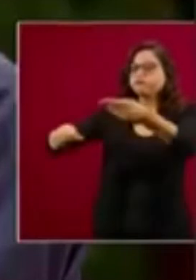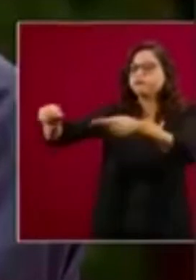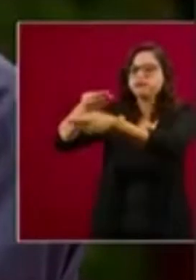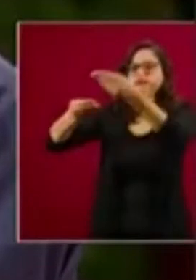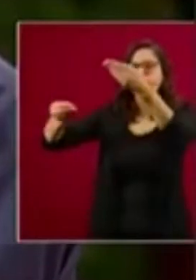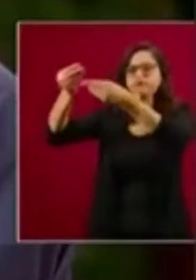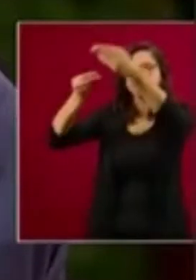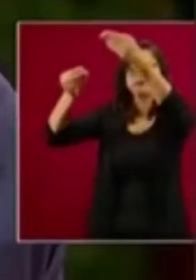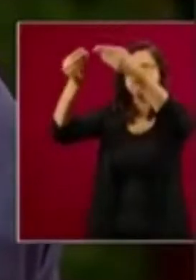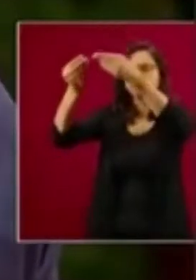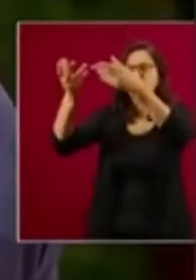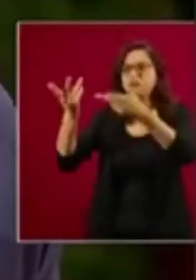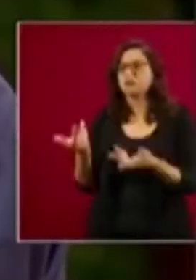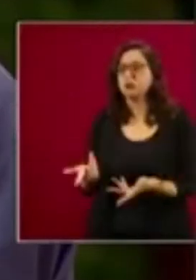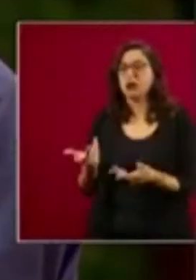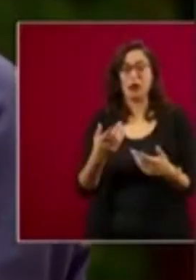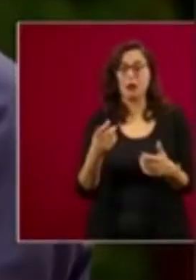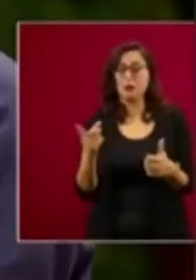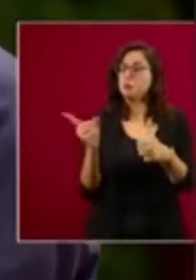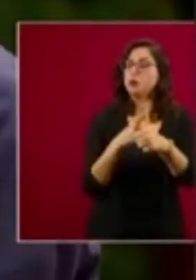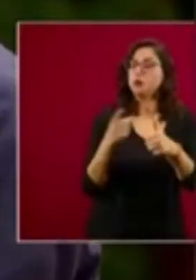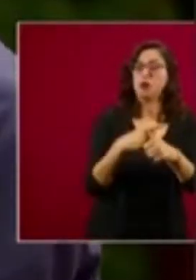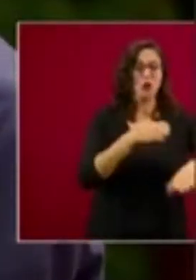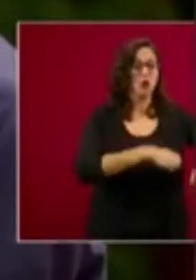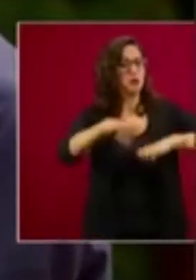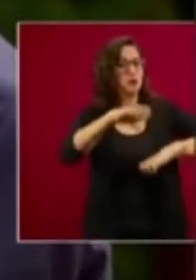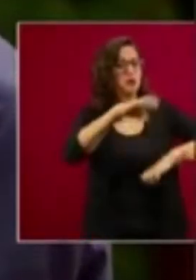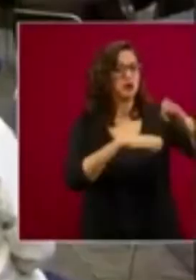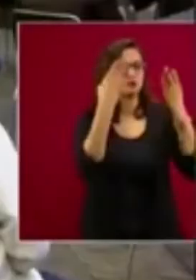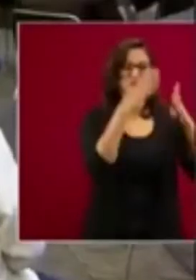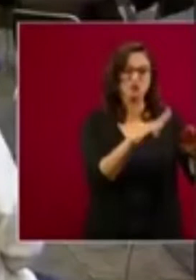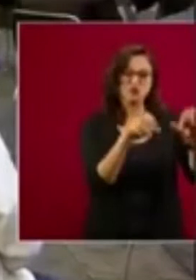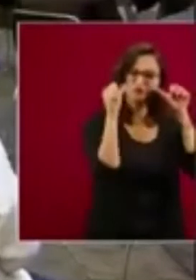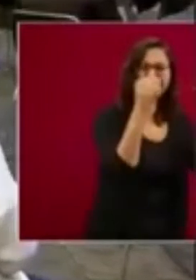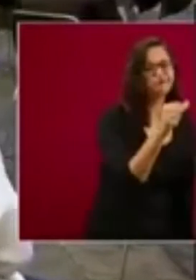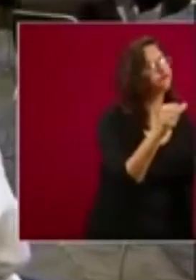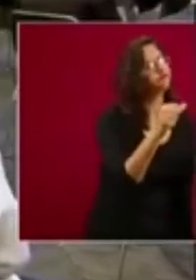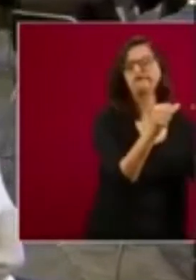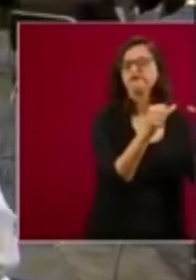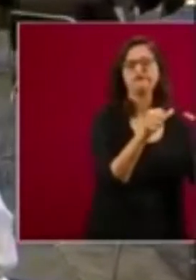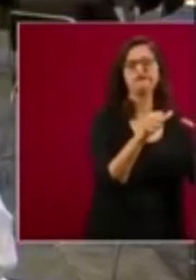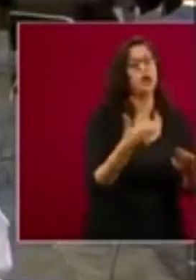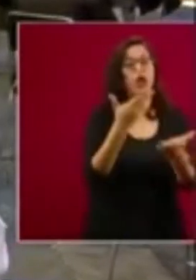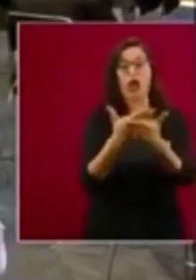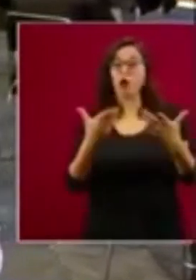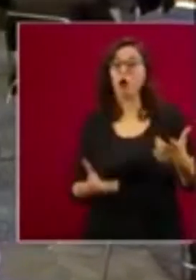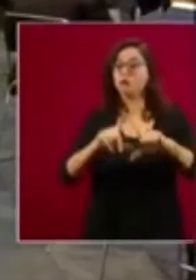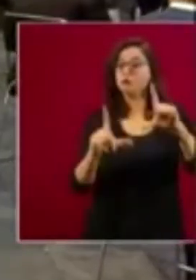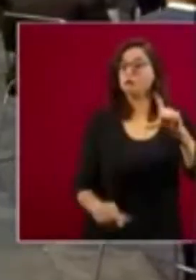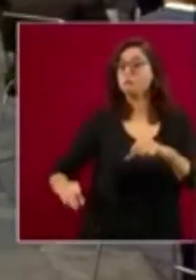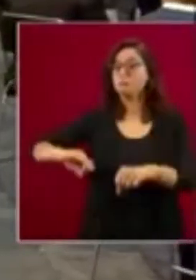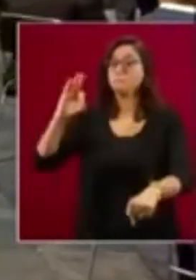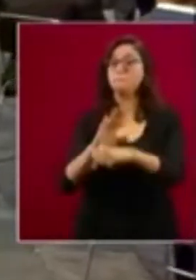de falsedades, que yo creo que él mismo las sabe, y si no, pues se las compra. Pero no tenemos un